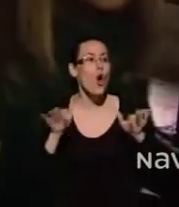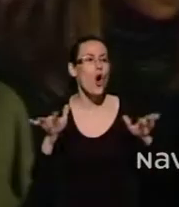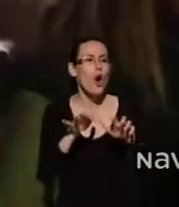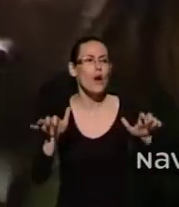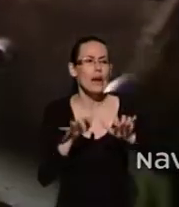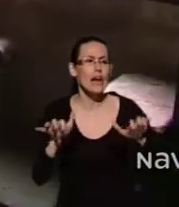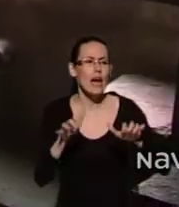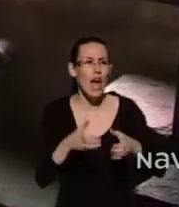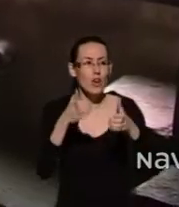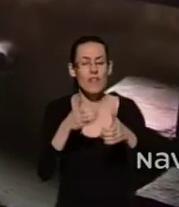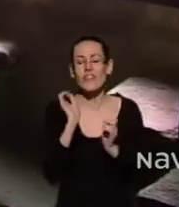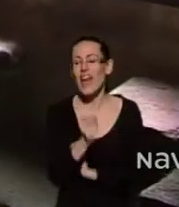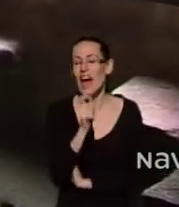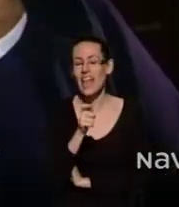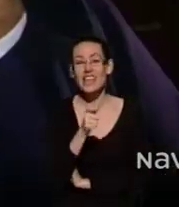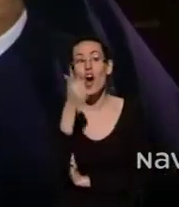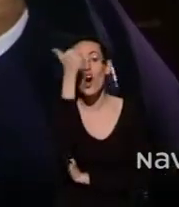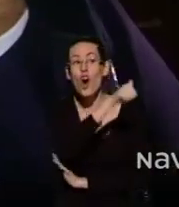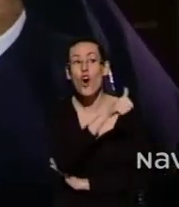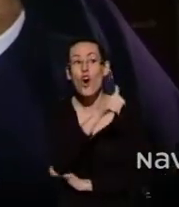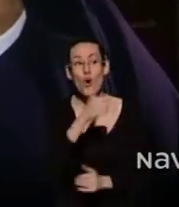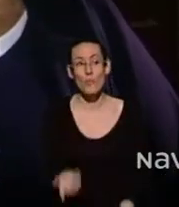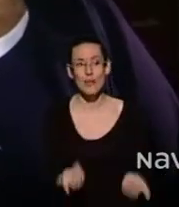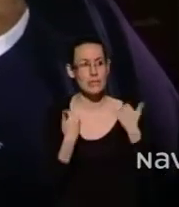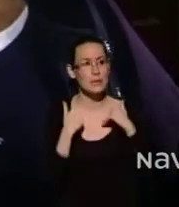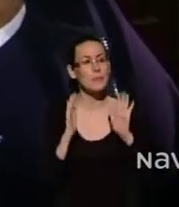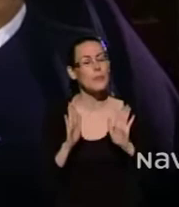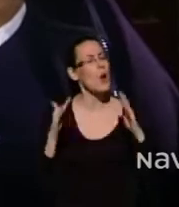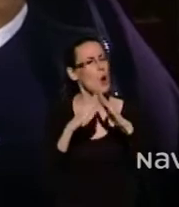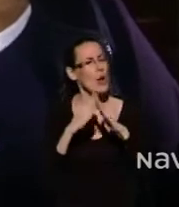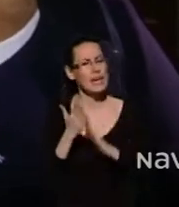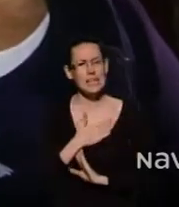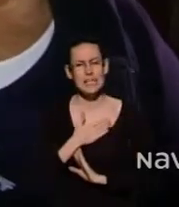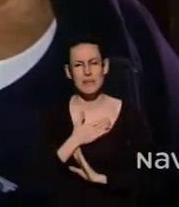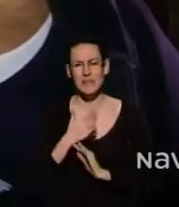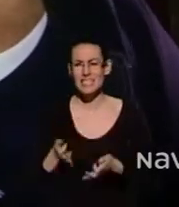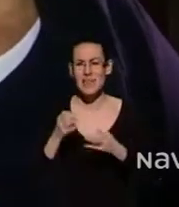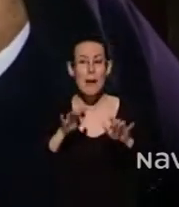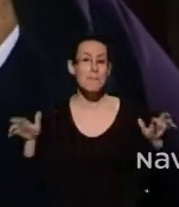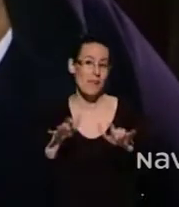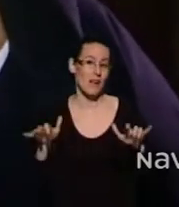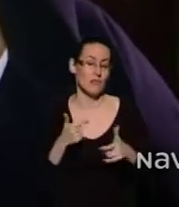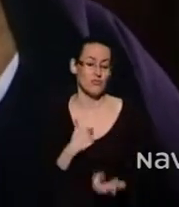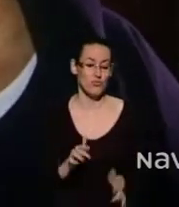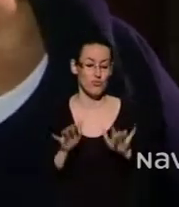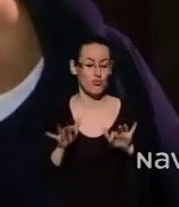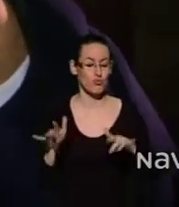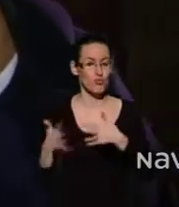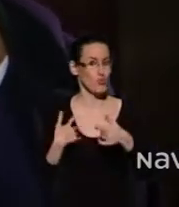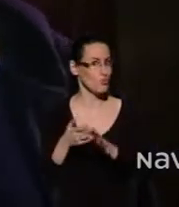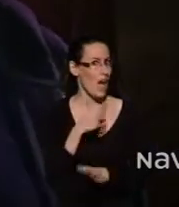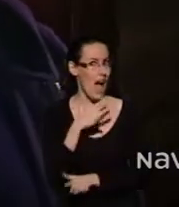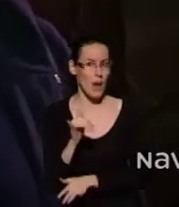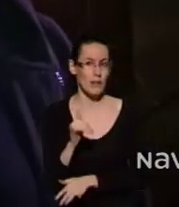piano. Entonces mi madre me dio las primeras nociones, luego pasé al organista del pueblo, que a ese organista